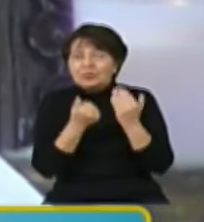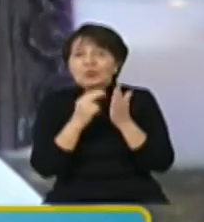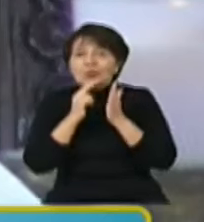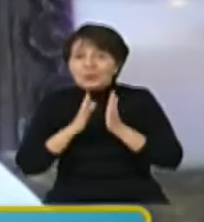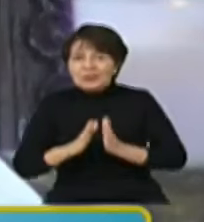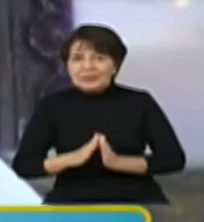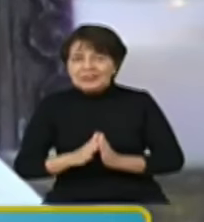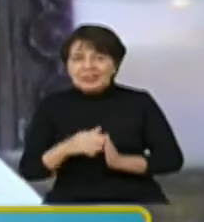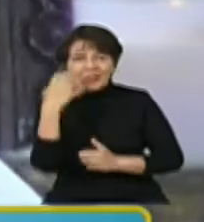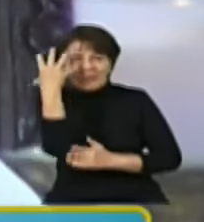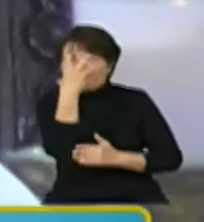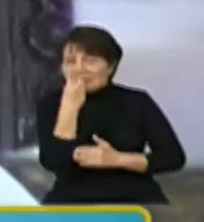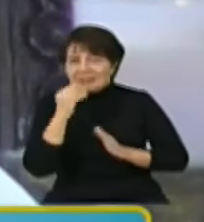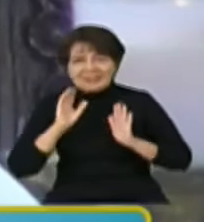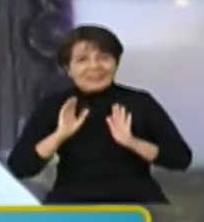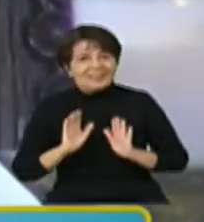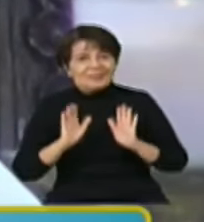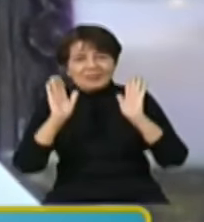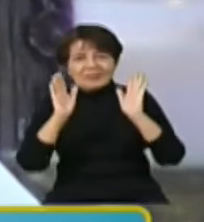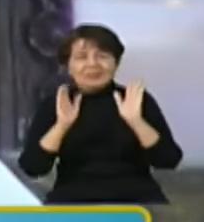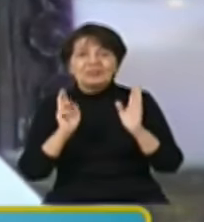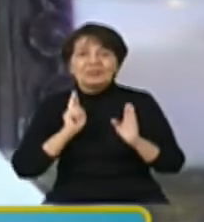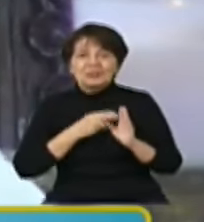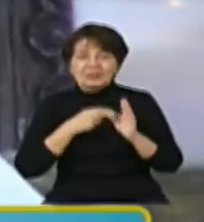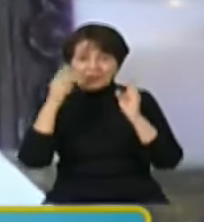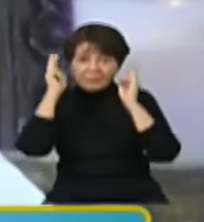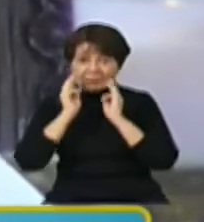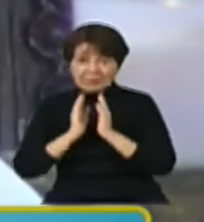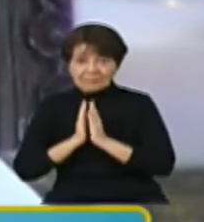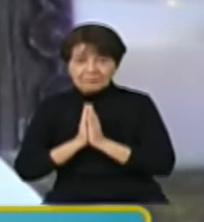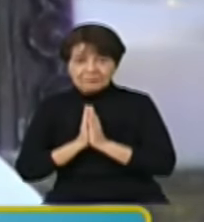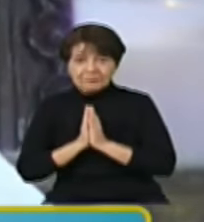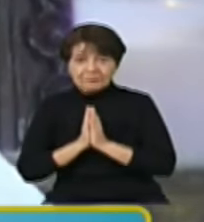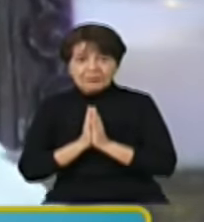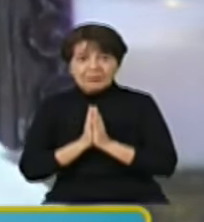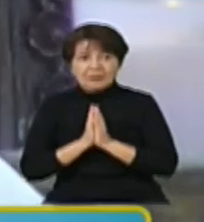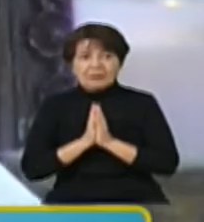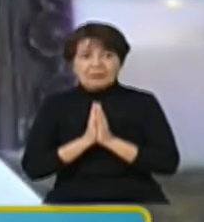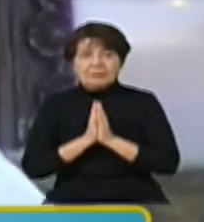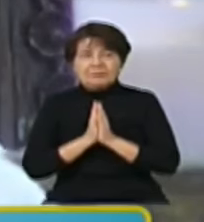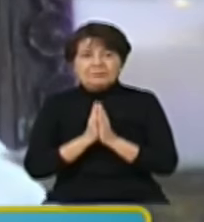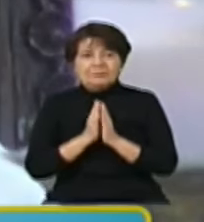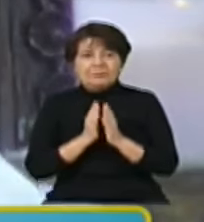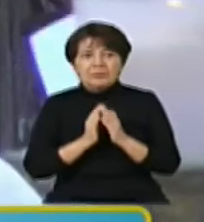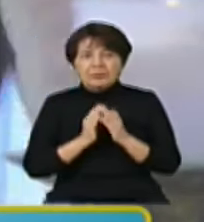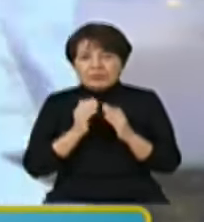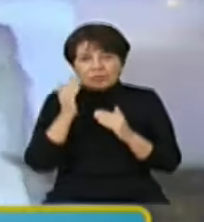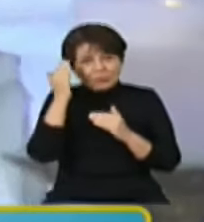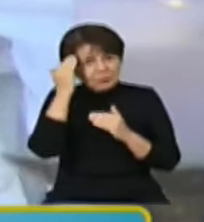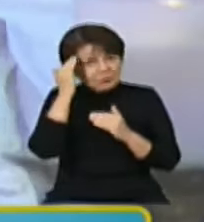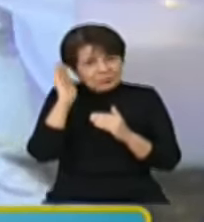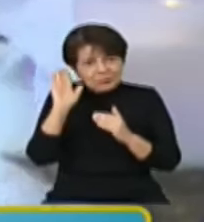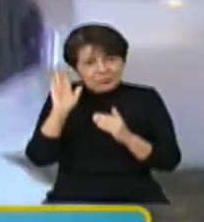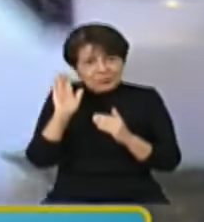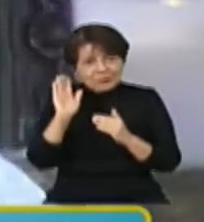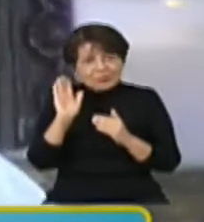qué hermosa es nuestra madre de Suyapa. No sabemos al papá exactamente qué quería decir o